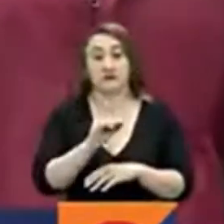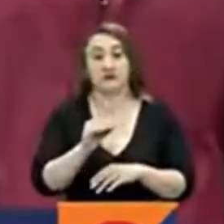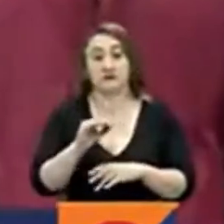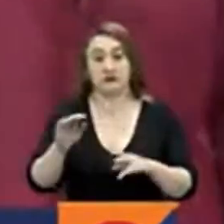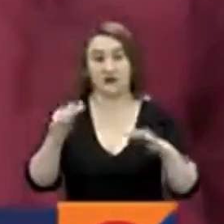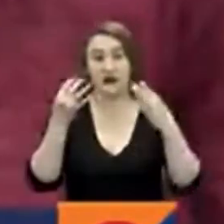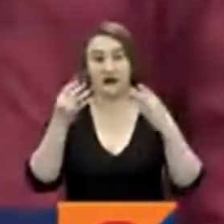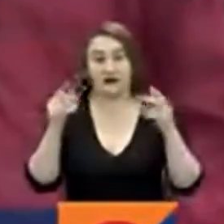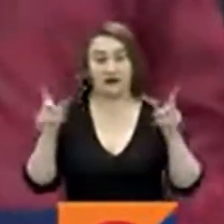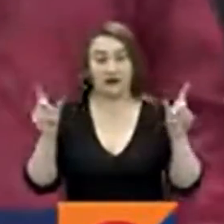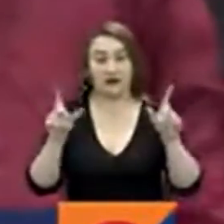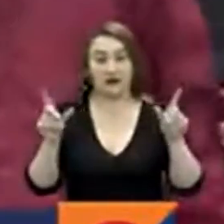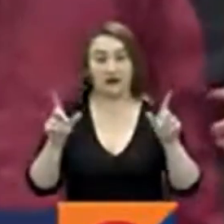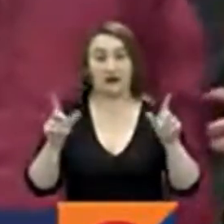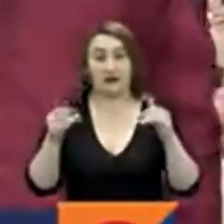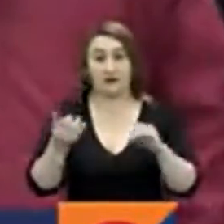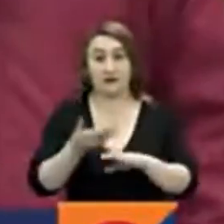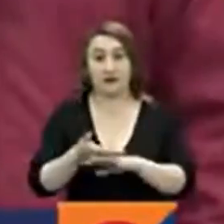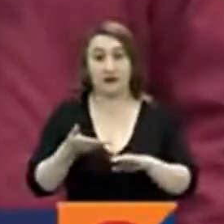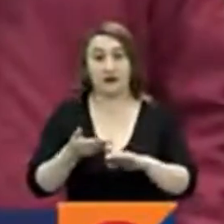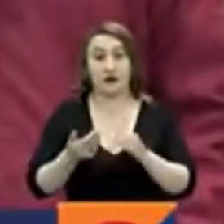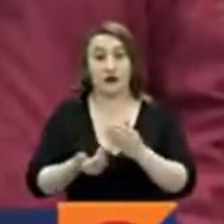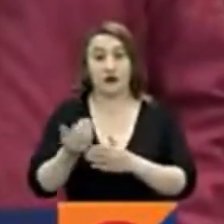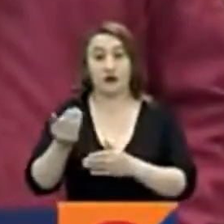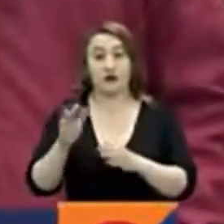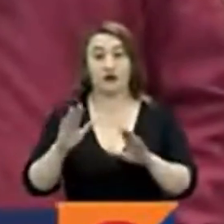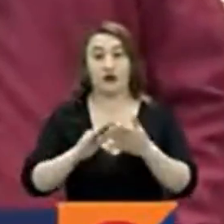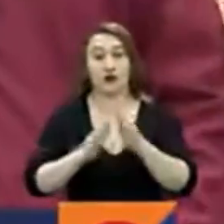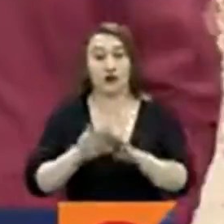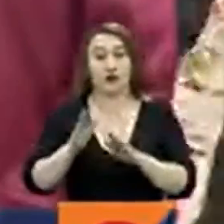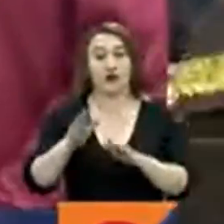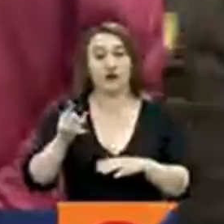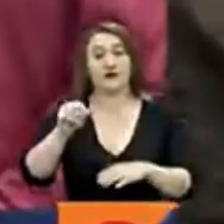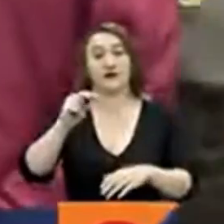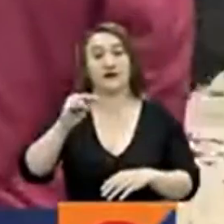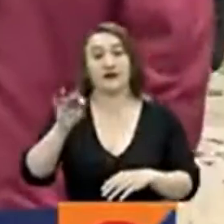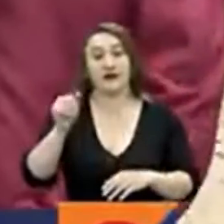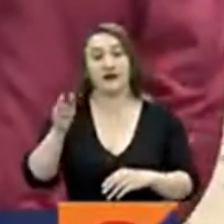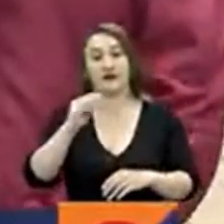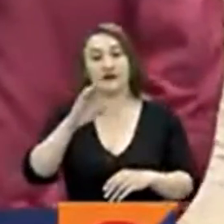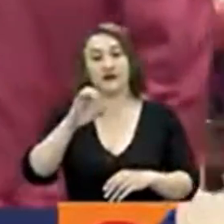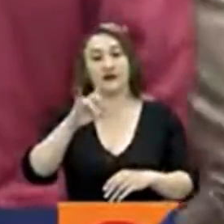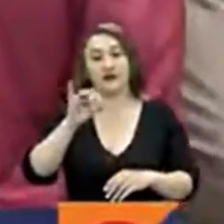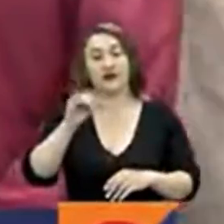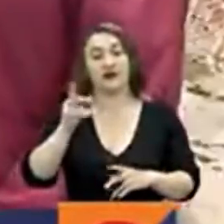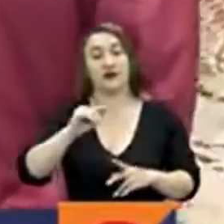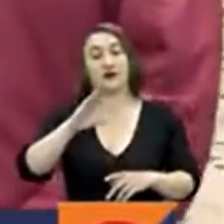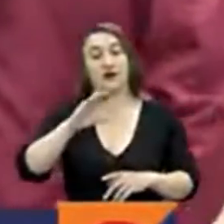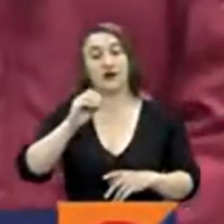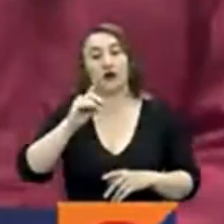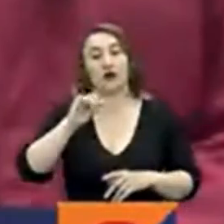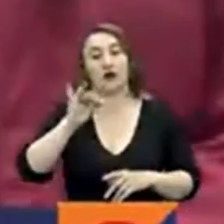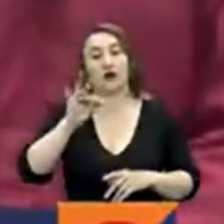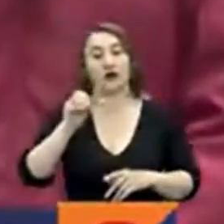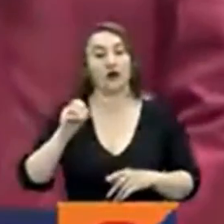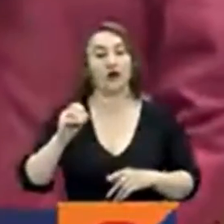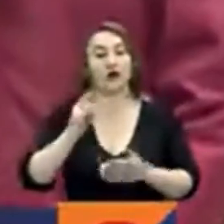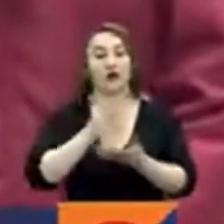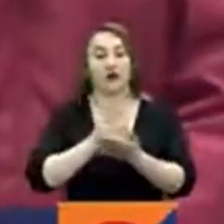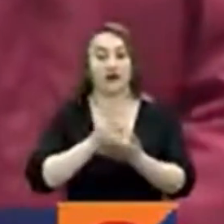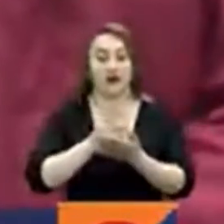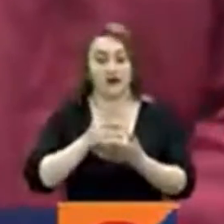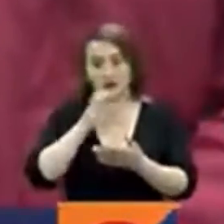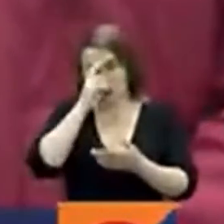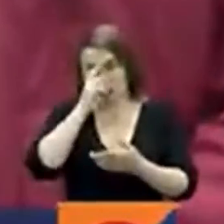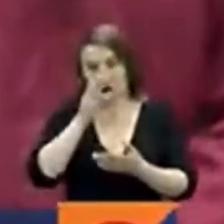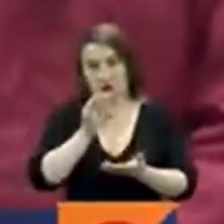a propósito de la misma petición de la comunidad acá en los barrios Santa Cecilia y barrio El Codito, en la localidad de Usaquén, en el norte de la capital colombiana,